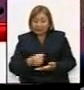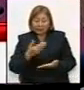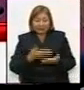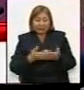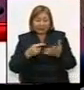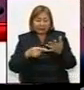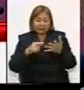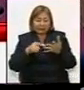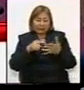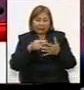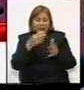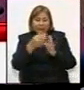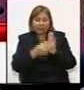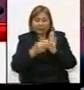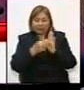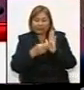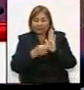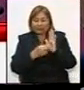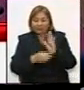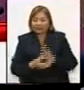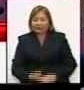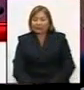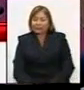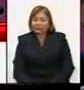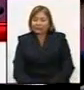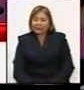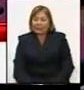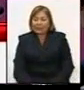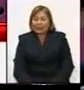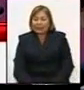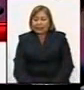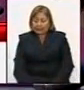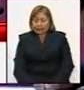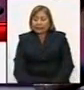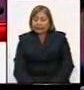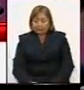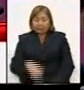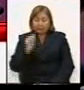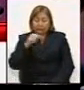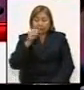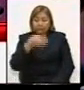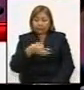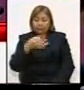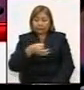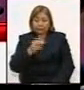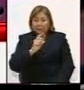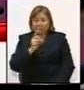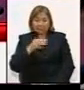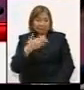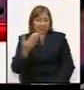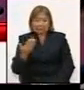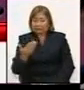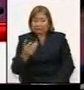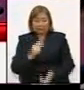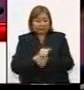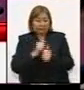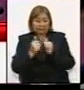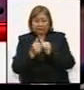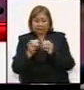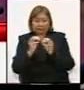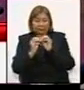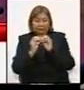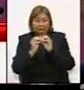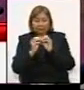mayoría todas las propuestas de esta Comisión de Alto Nivel. Sí es cierto, aquí no hay ninguna reforma que